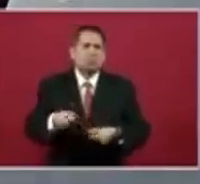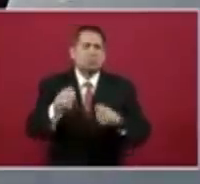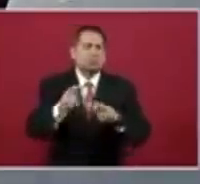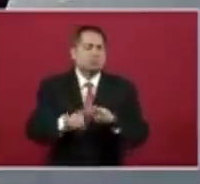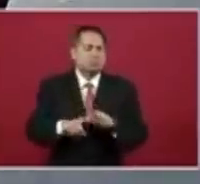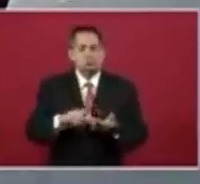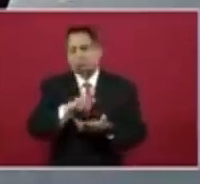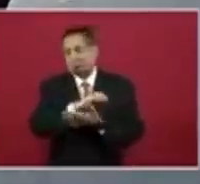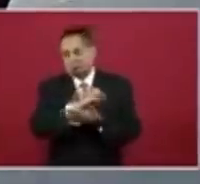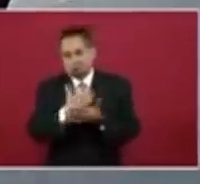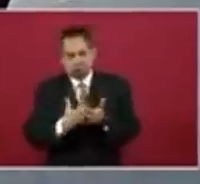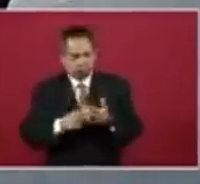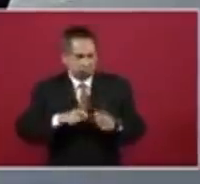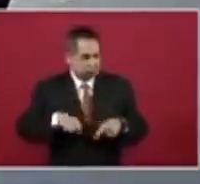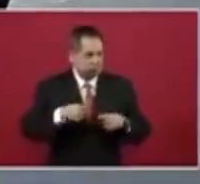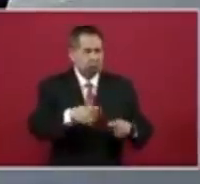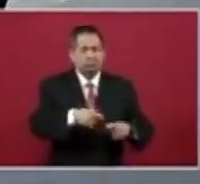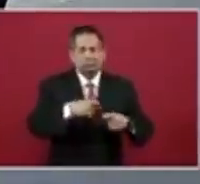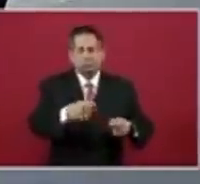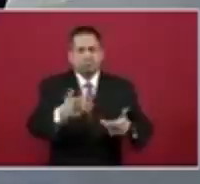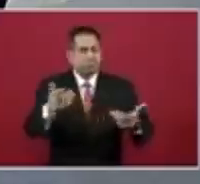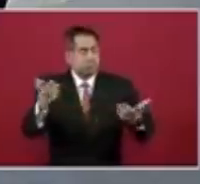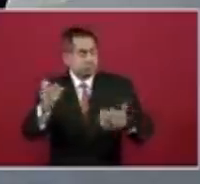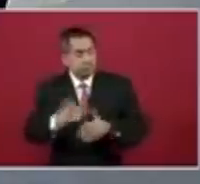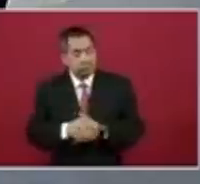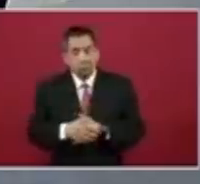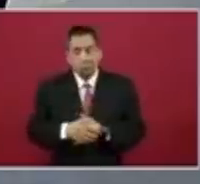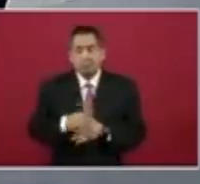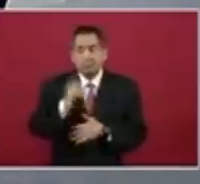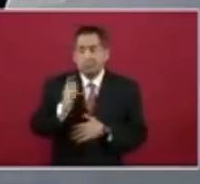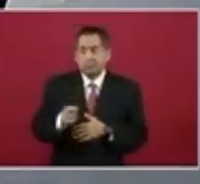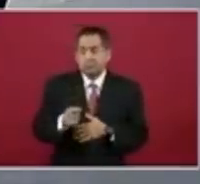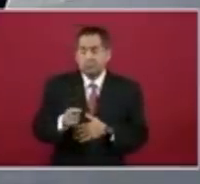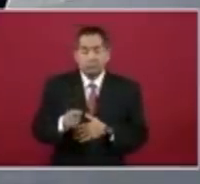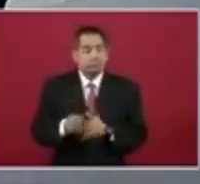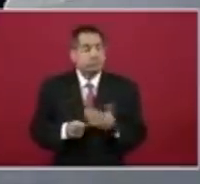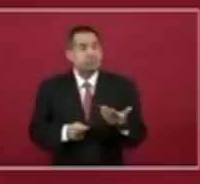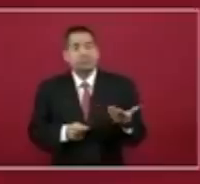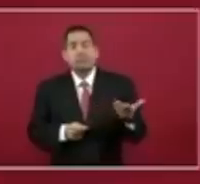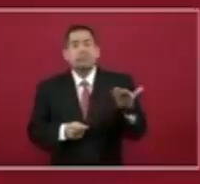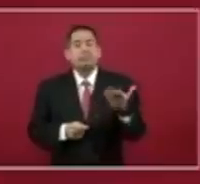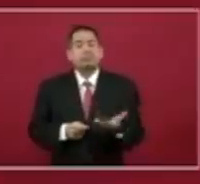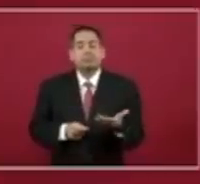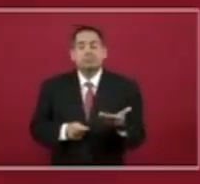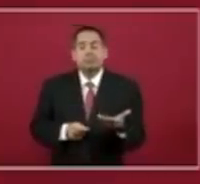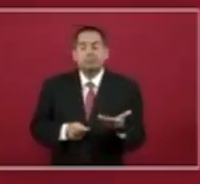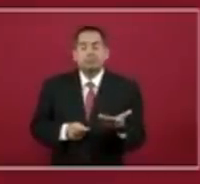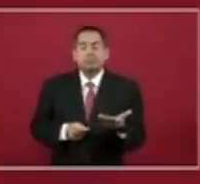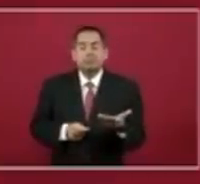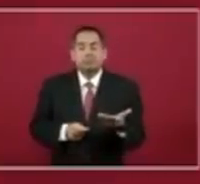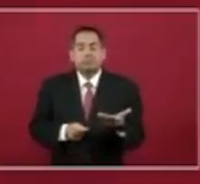los contratos. Ahora resulta que están solicitando